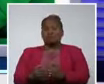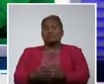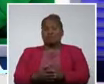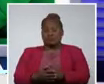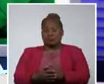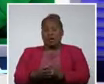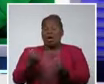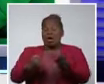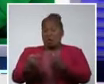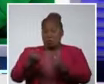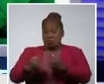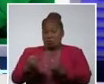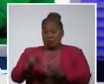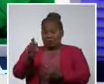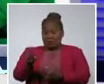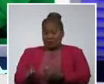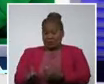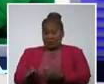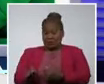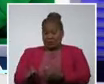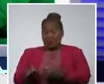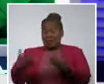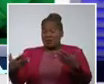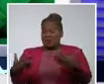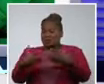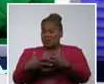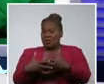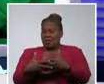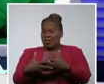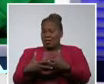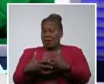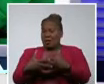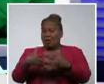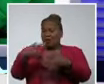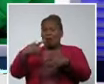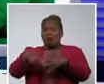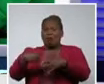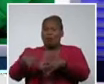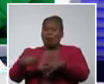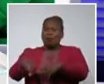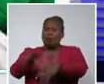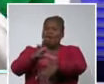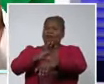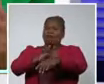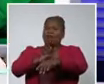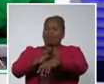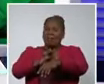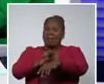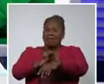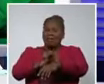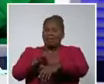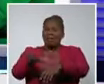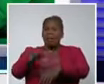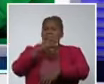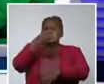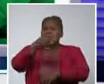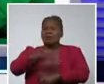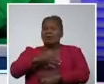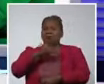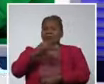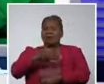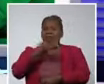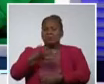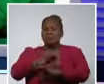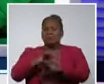de estos casos pues se asocian también los factores, las comorbilidades a las que hicimos referencia todos los